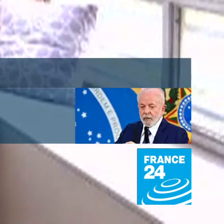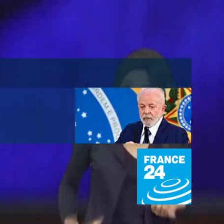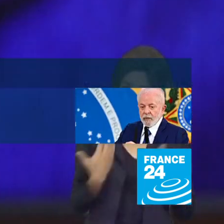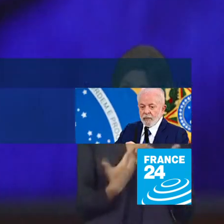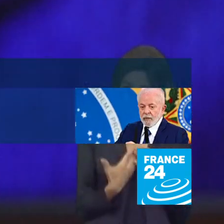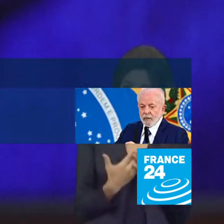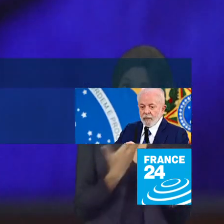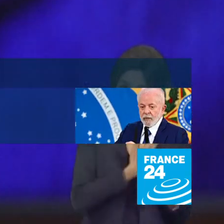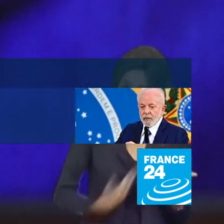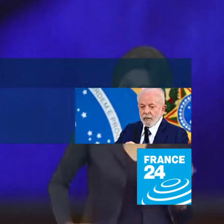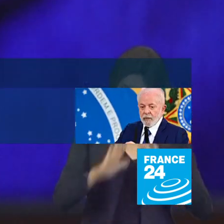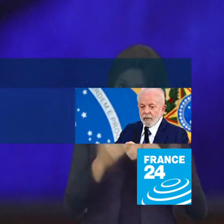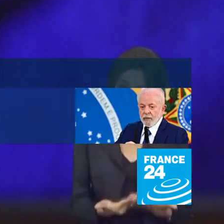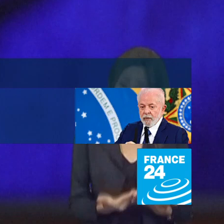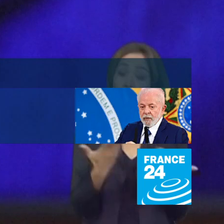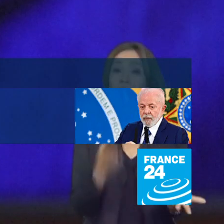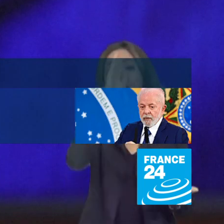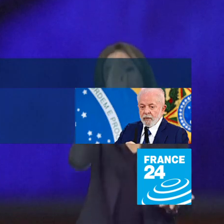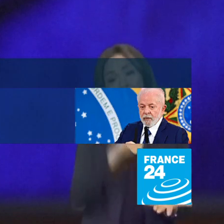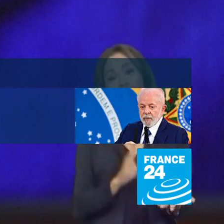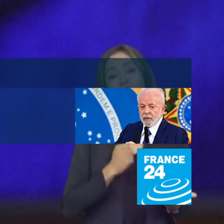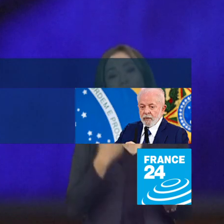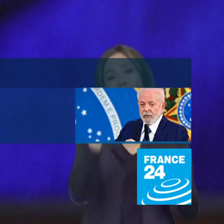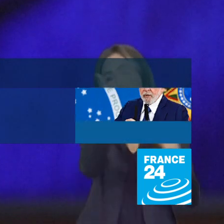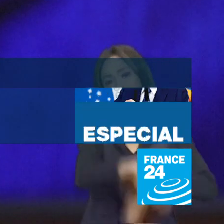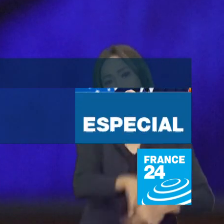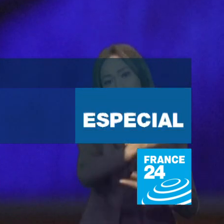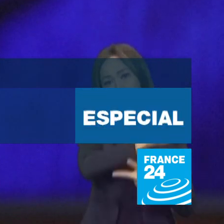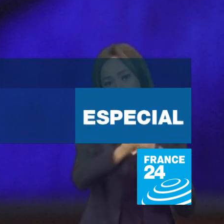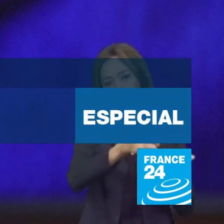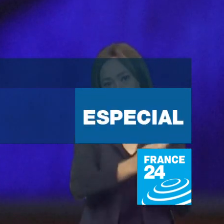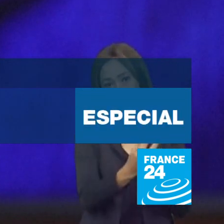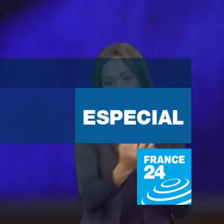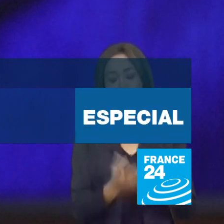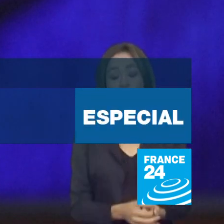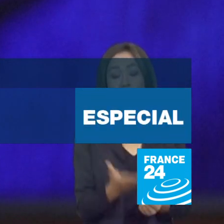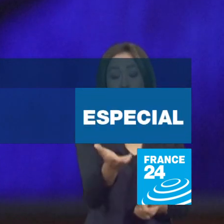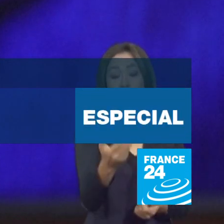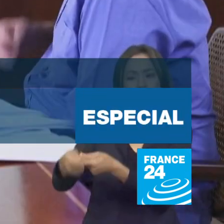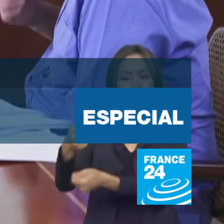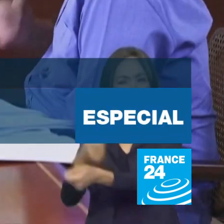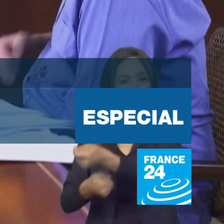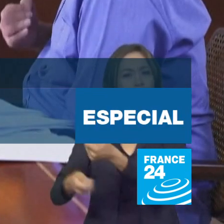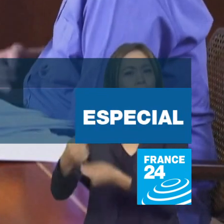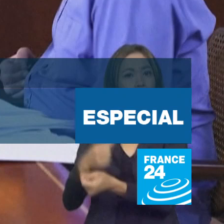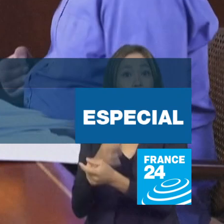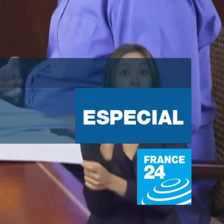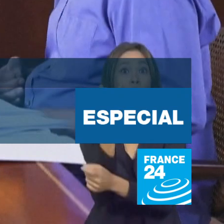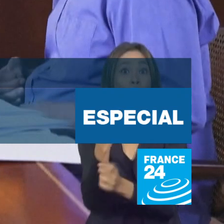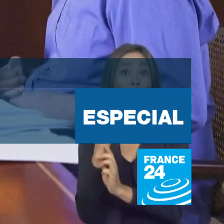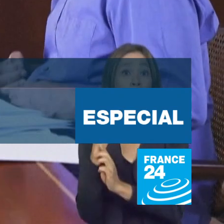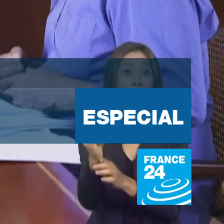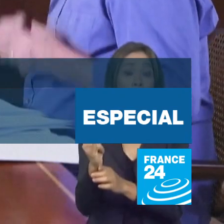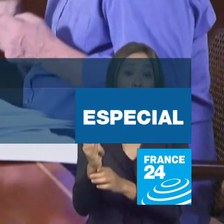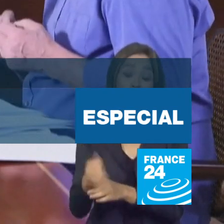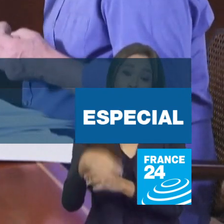eh Y que la izquierda de Lula se se corra hacia el centro justamente para lograr gobernabilidad eh Lo